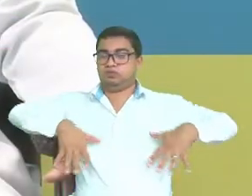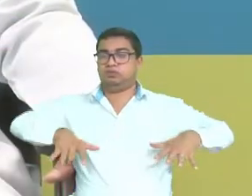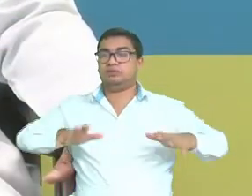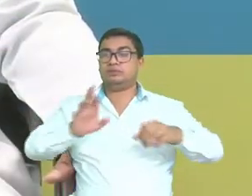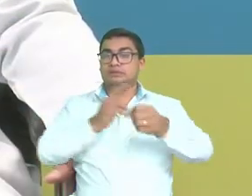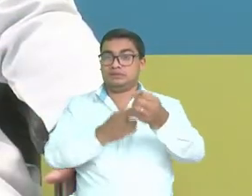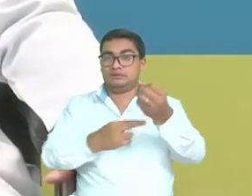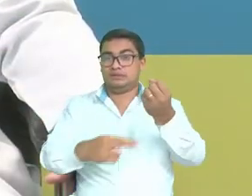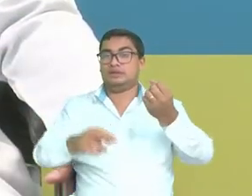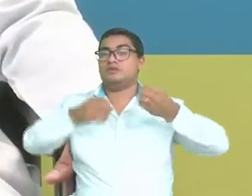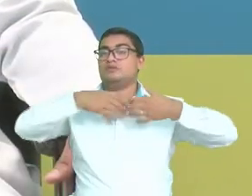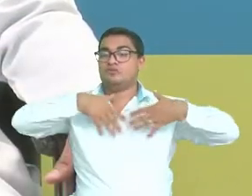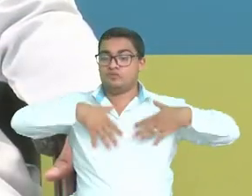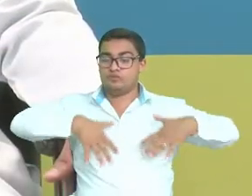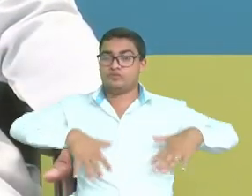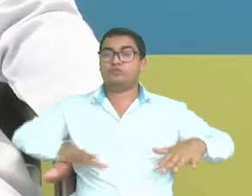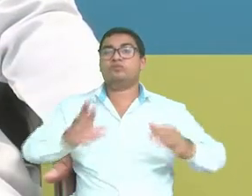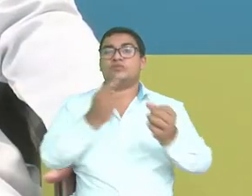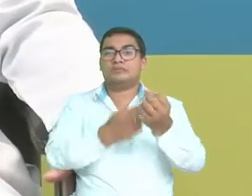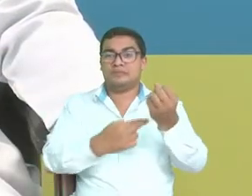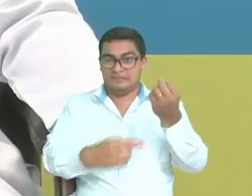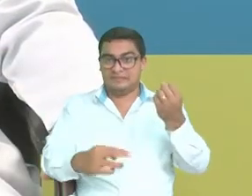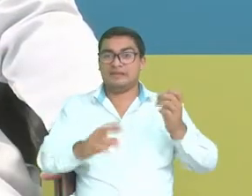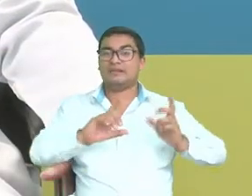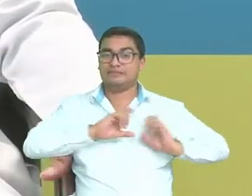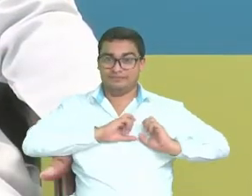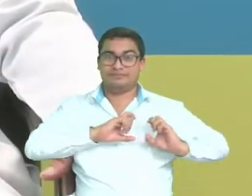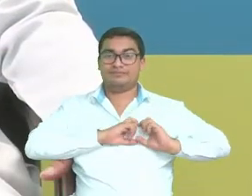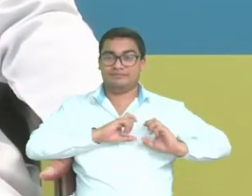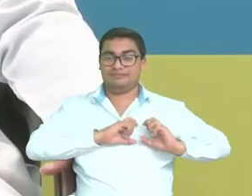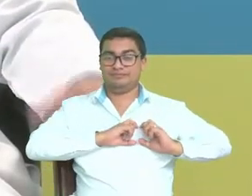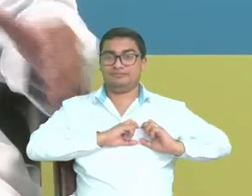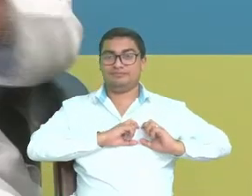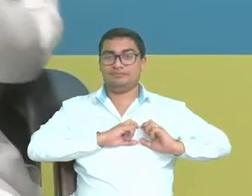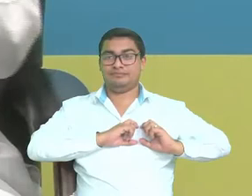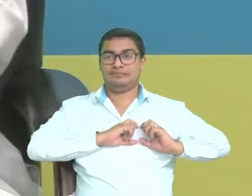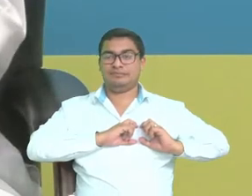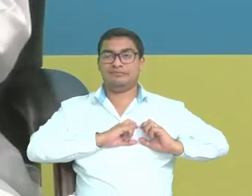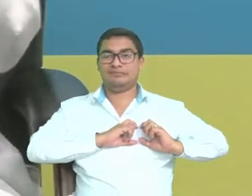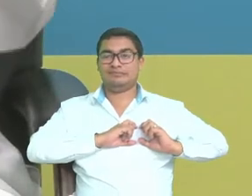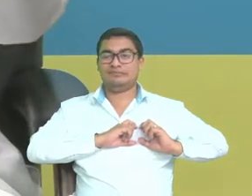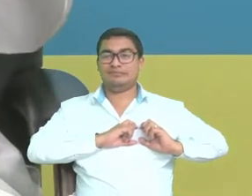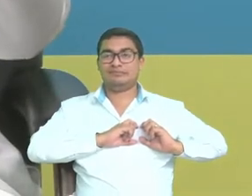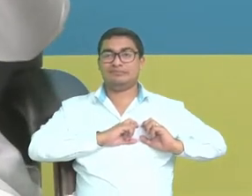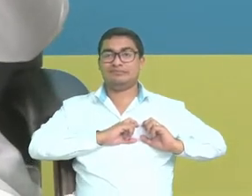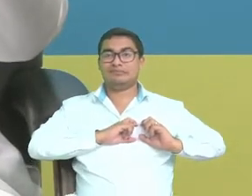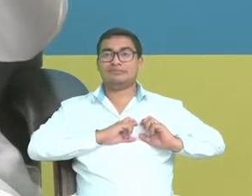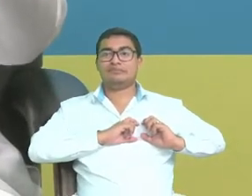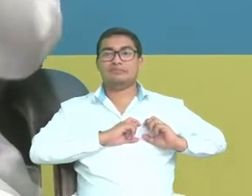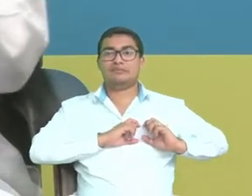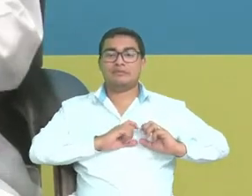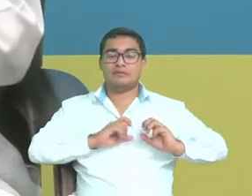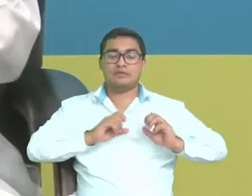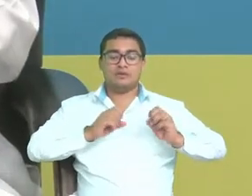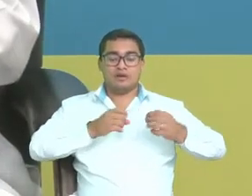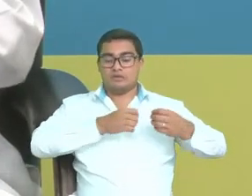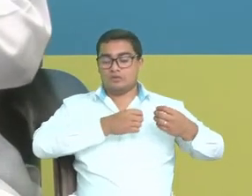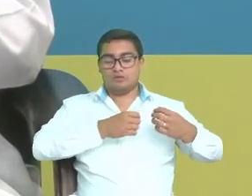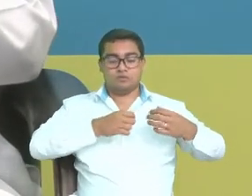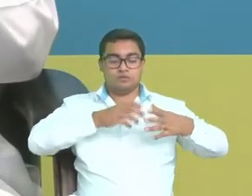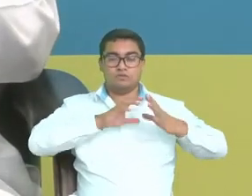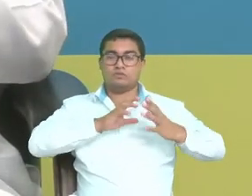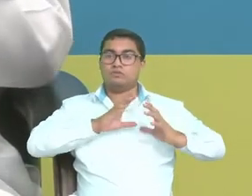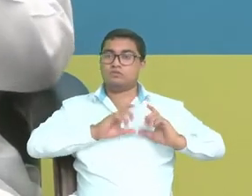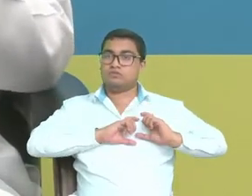cantidad de volumen. Esta cantidad de volumen la desplaza ya sea al pulmón o